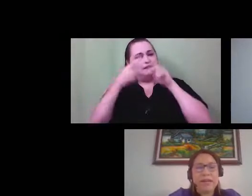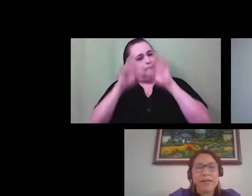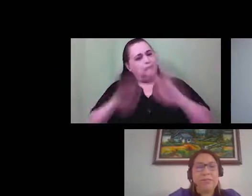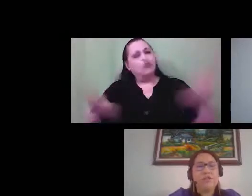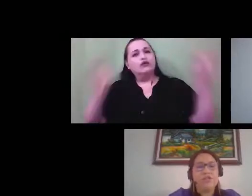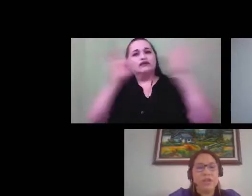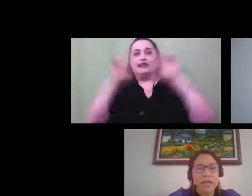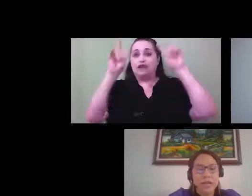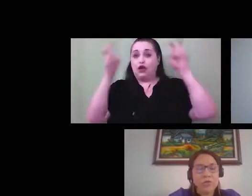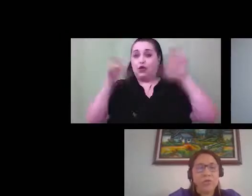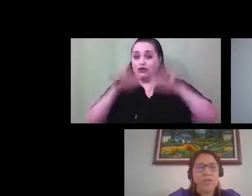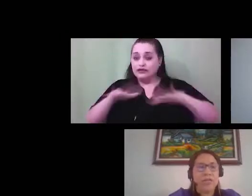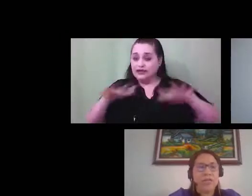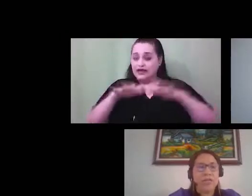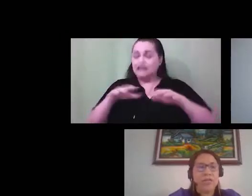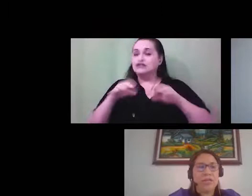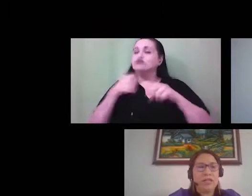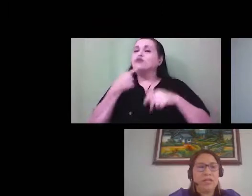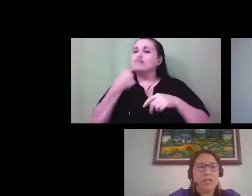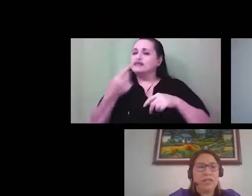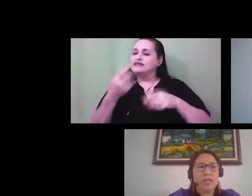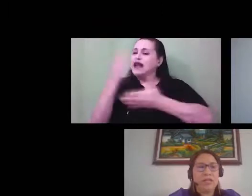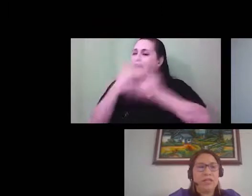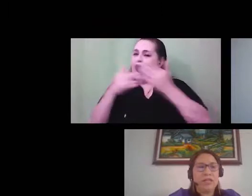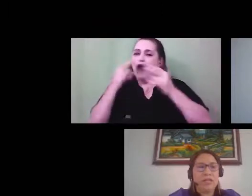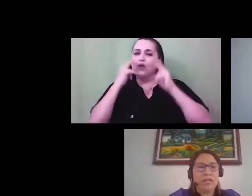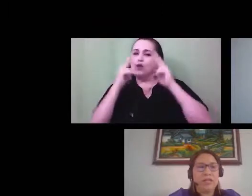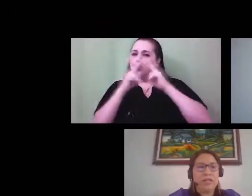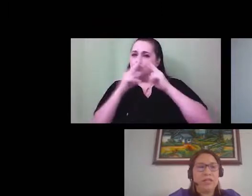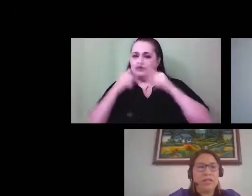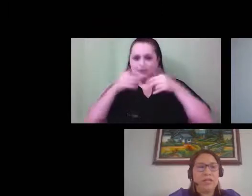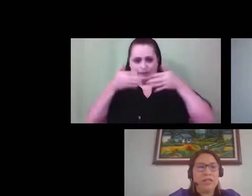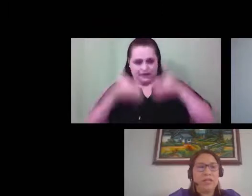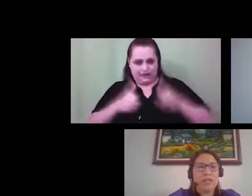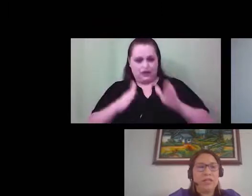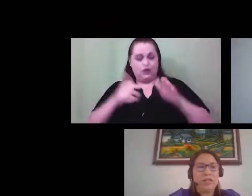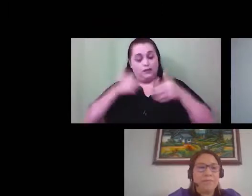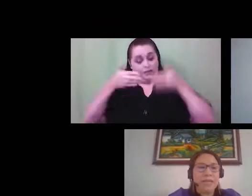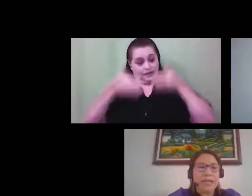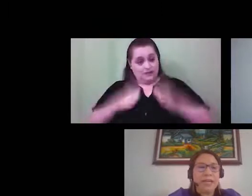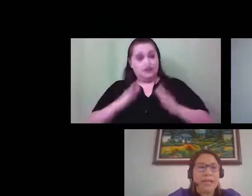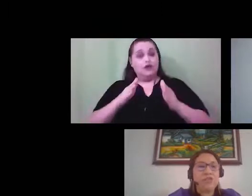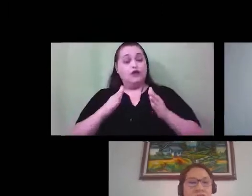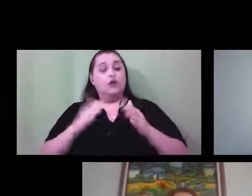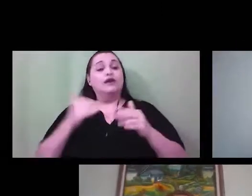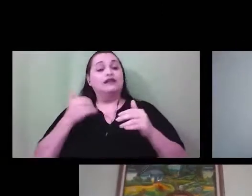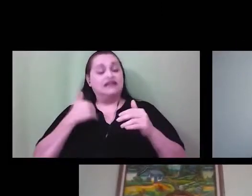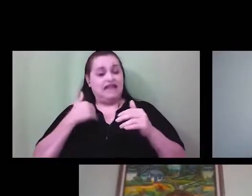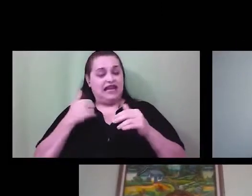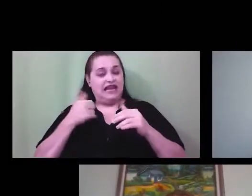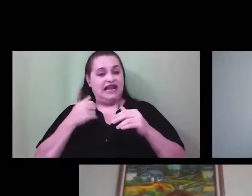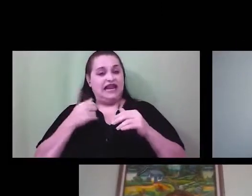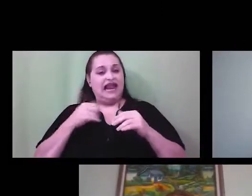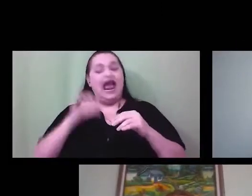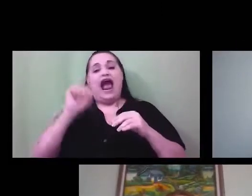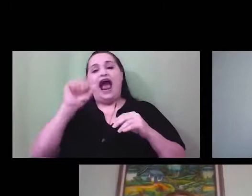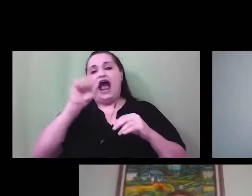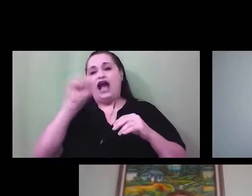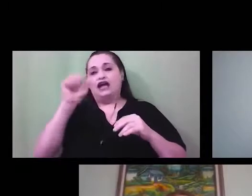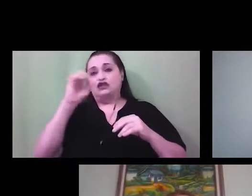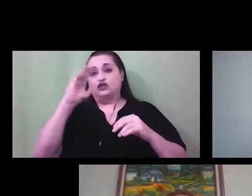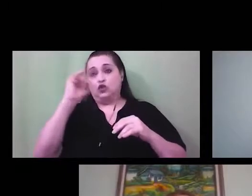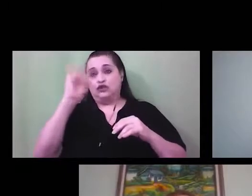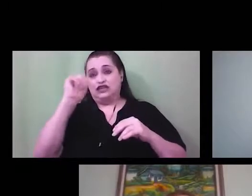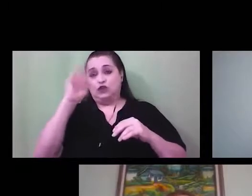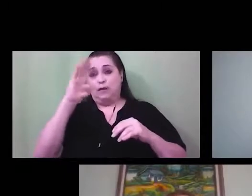a trabajar, mencionar un poquito de lo que se conoce de mi hijo. Mi hijo tiene asociación Bacter, ¿verdad? Él